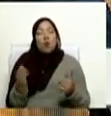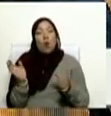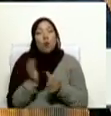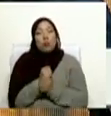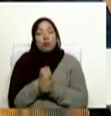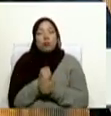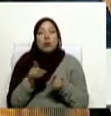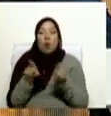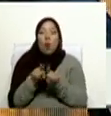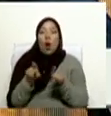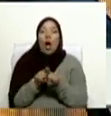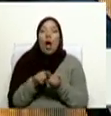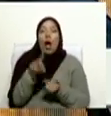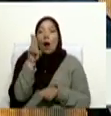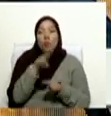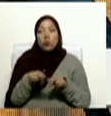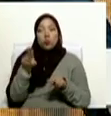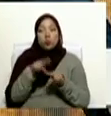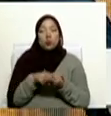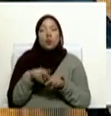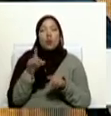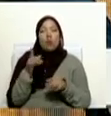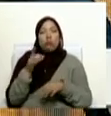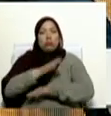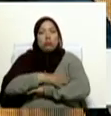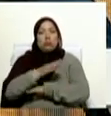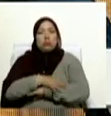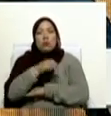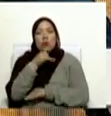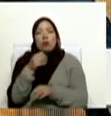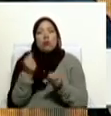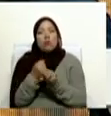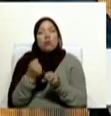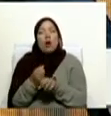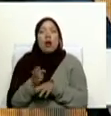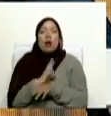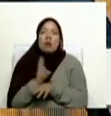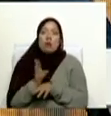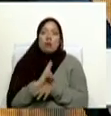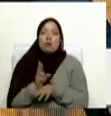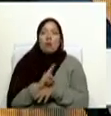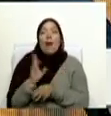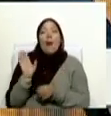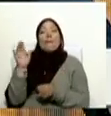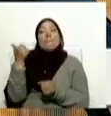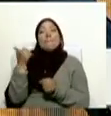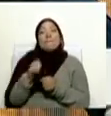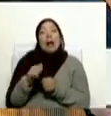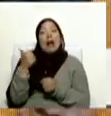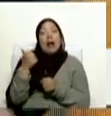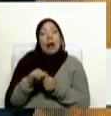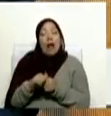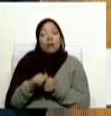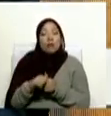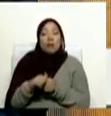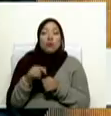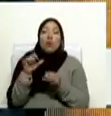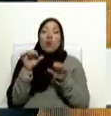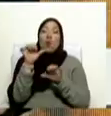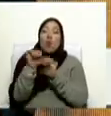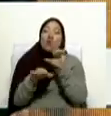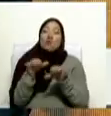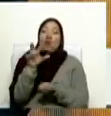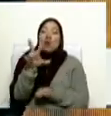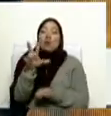exigua capacidad del hino de Clemente para cometer a morales y la rapidez sobre El Avance en Maracaibo ciudad que ocupó sin resistencia el 7 de